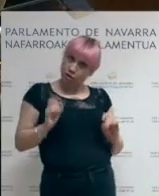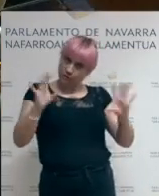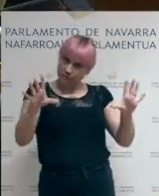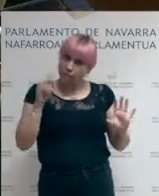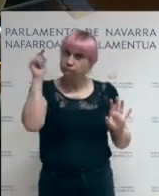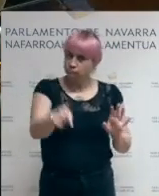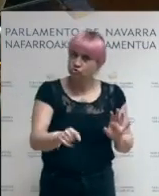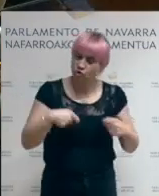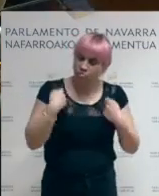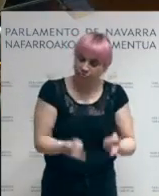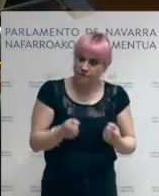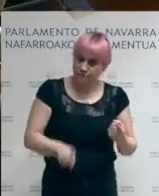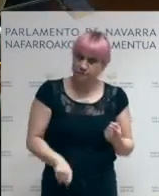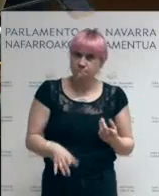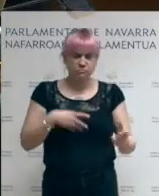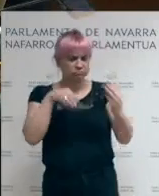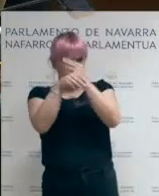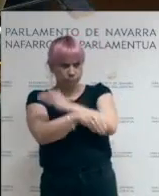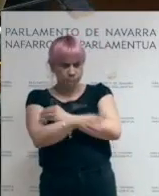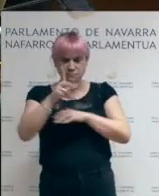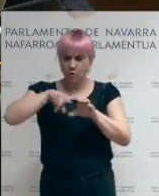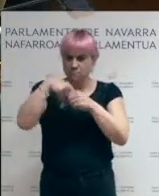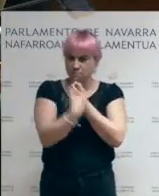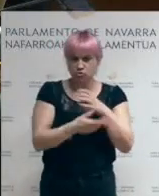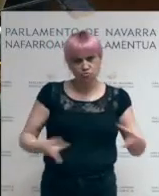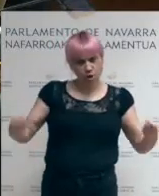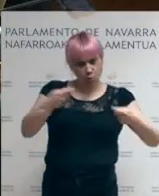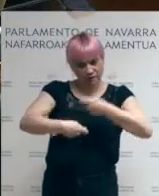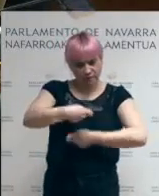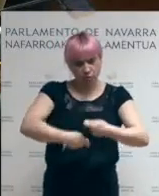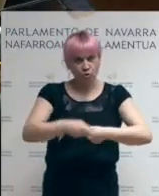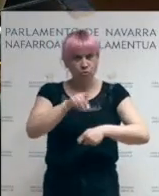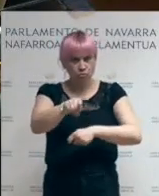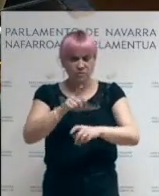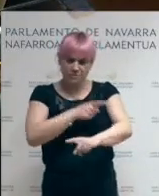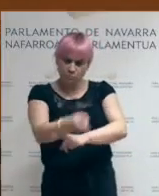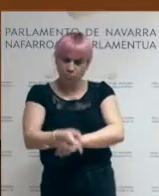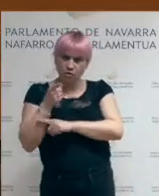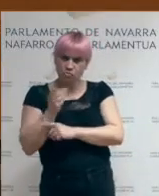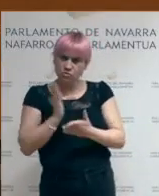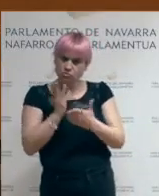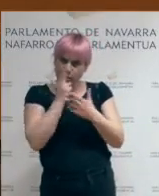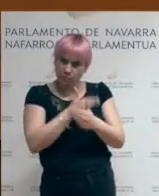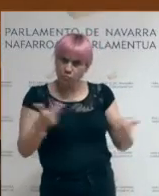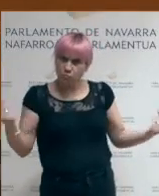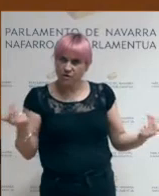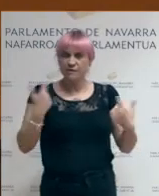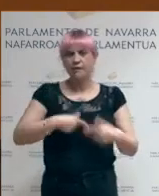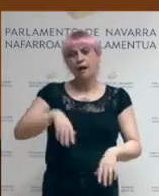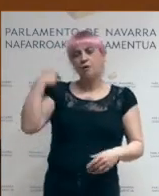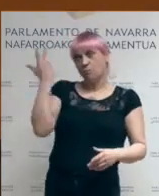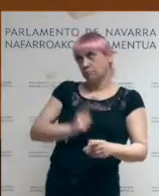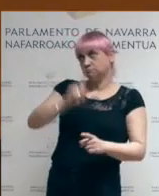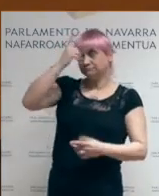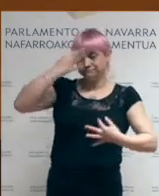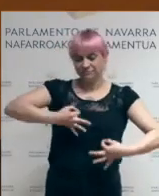la incoherencia que se produce cuando miembros de una coalición que tiene como fin imponer una escuela pública y laica escolarizan a